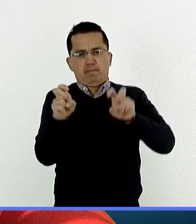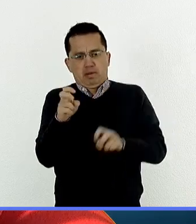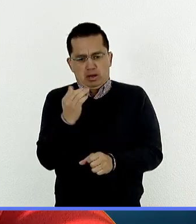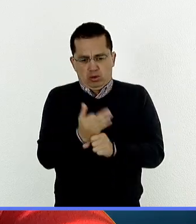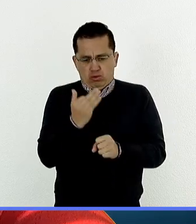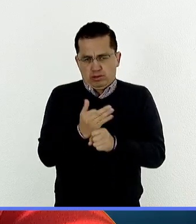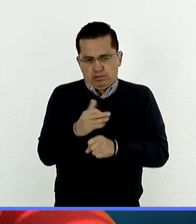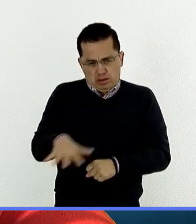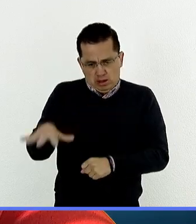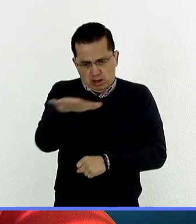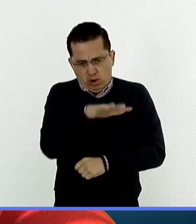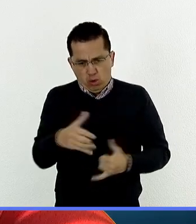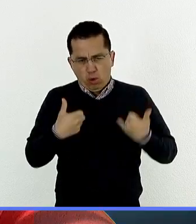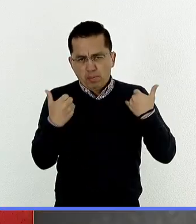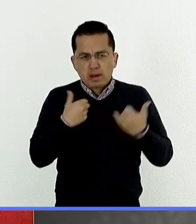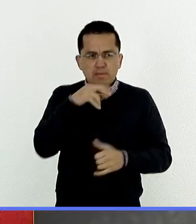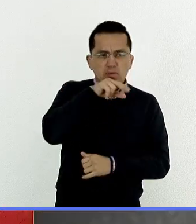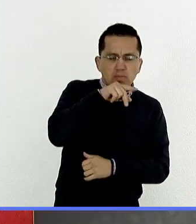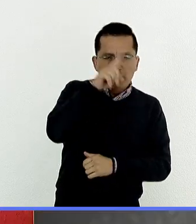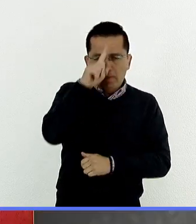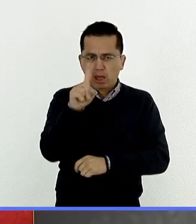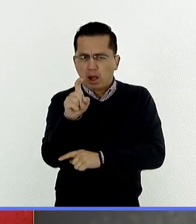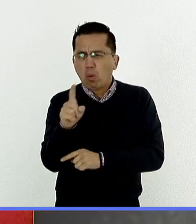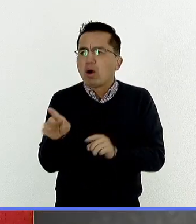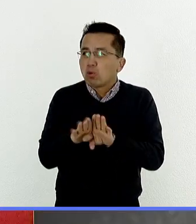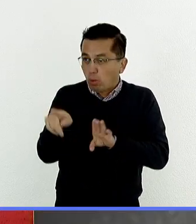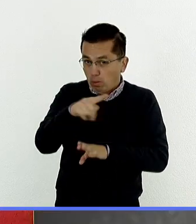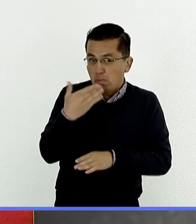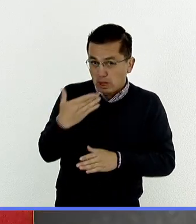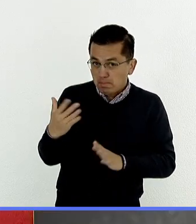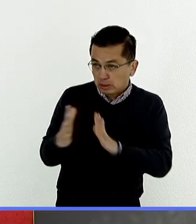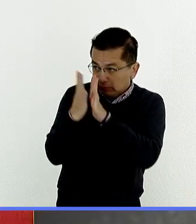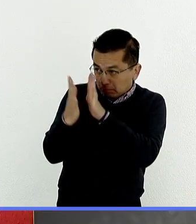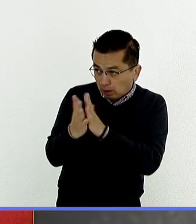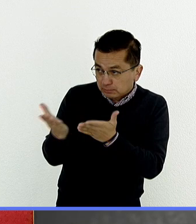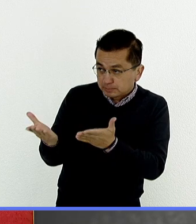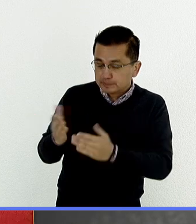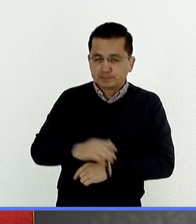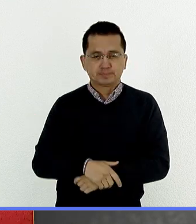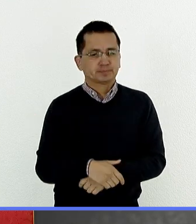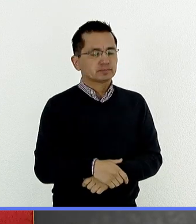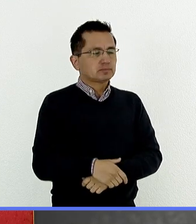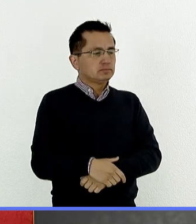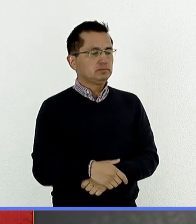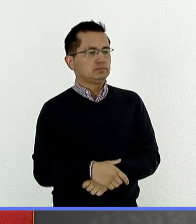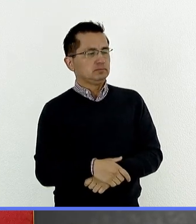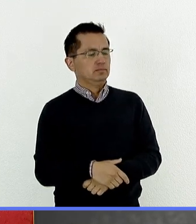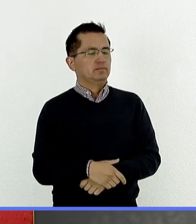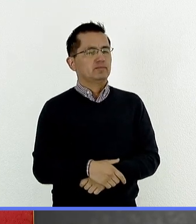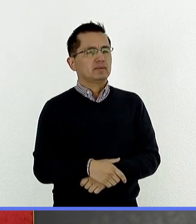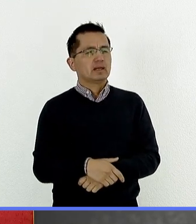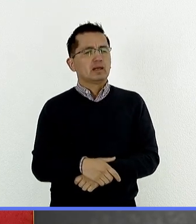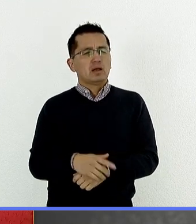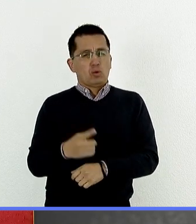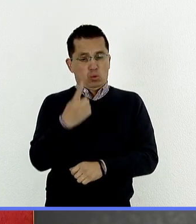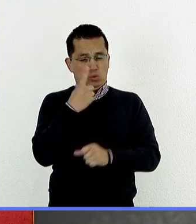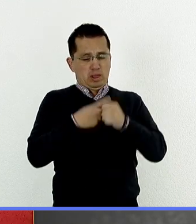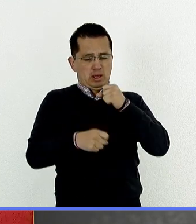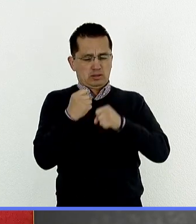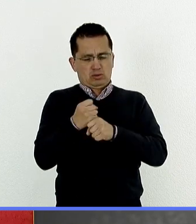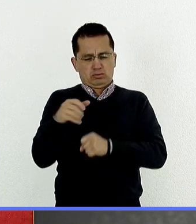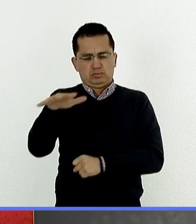tiene este sector de la población los jóvenes en general el año pasado mostraron una